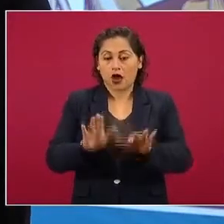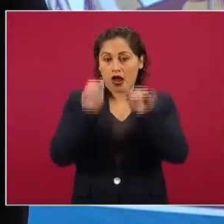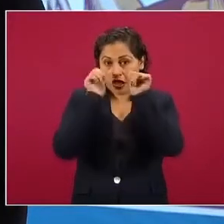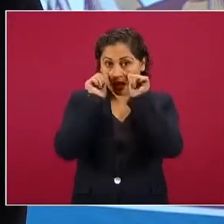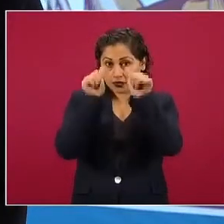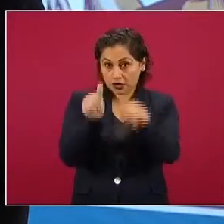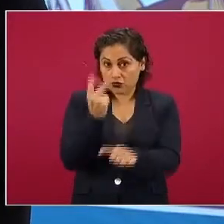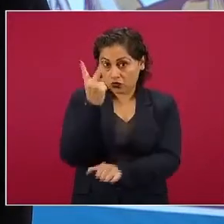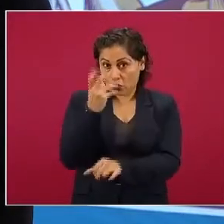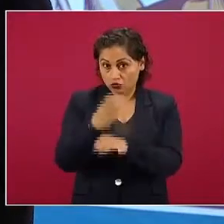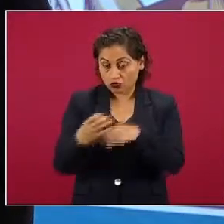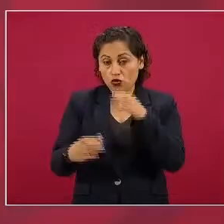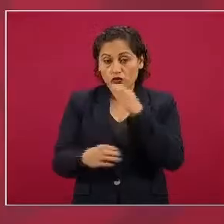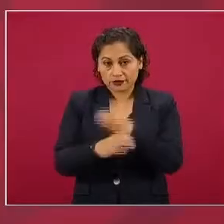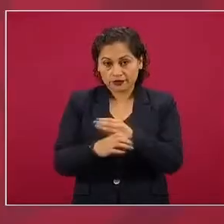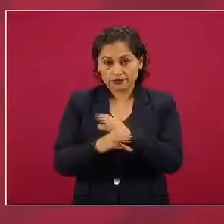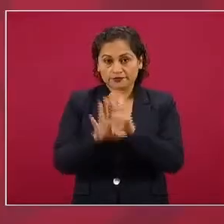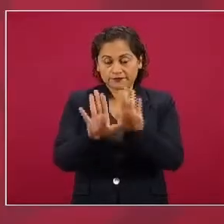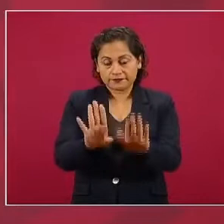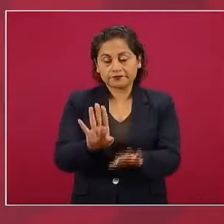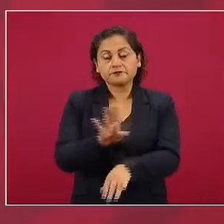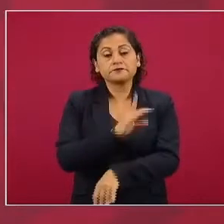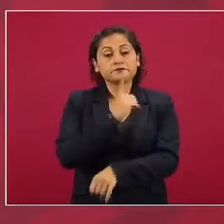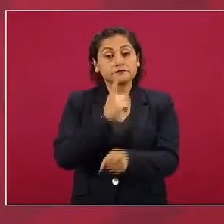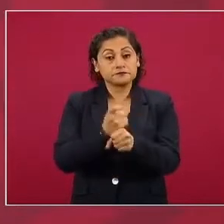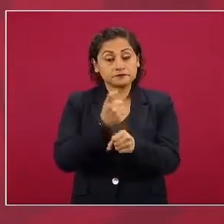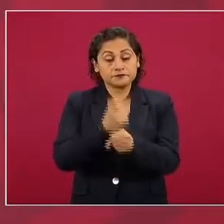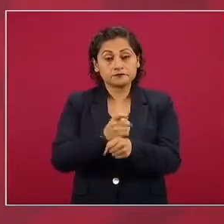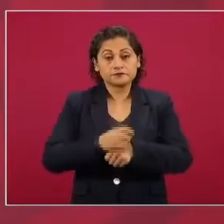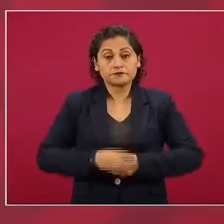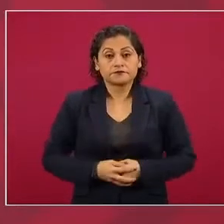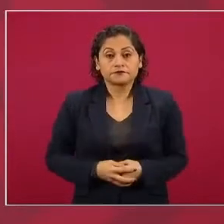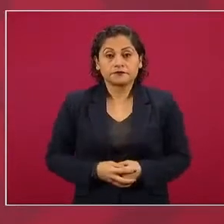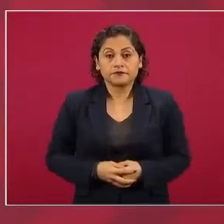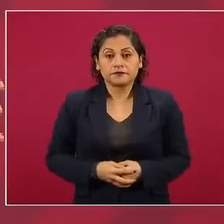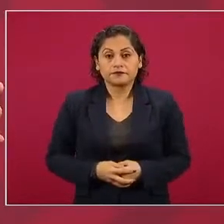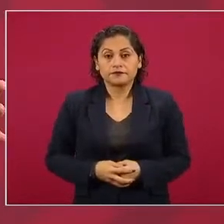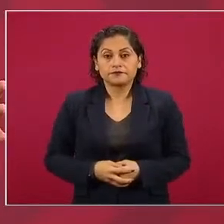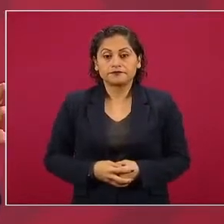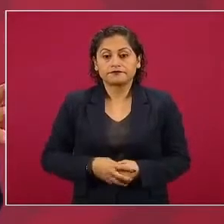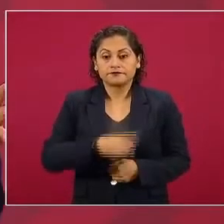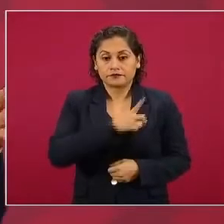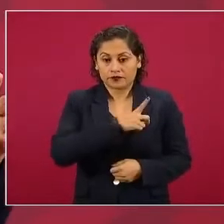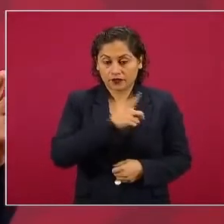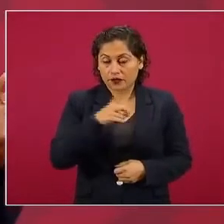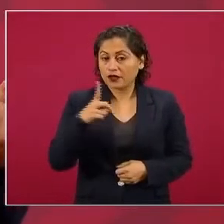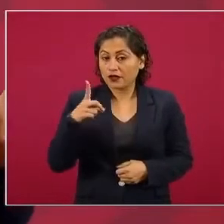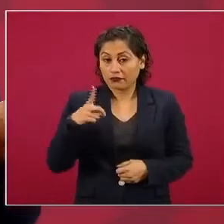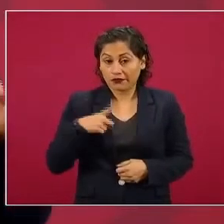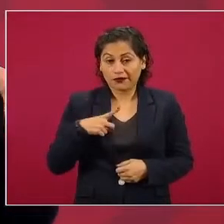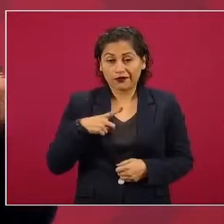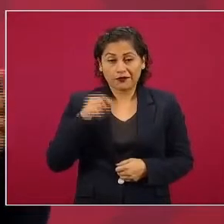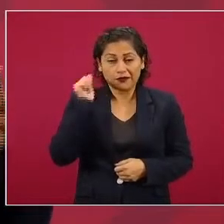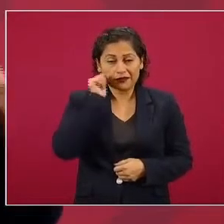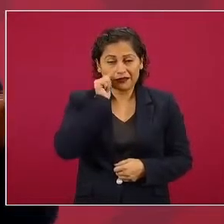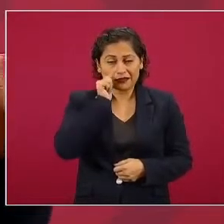Una, que procurar siempre